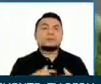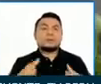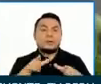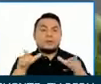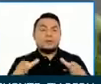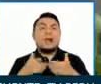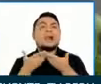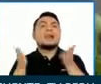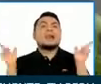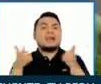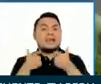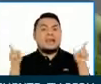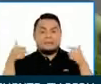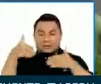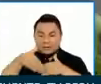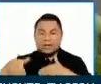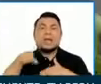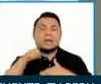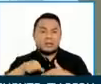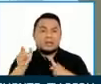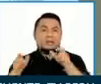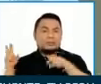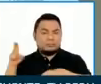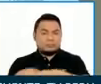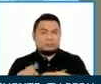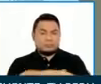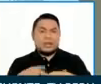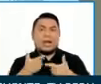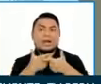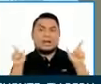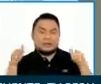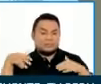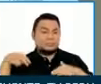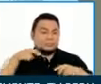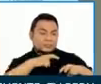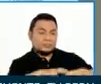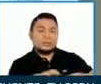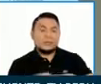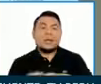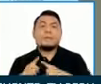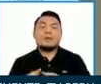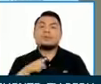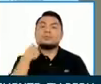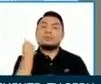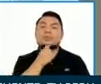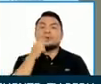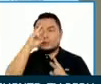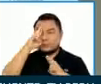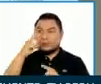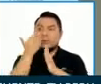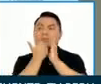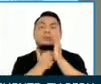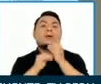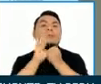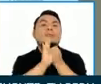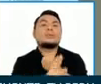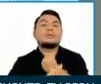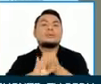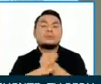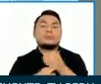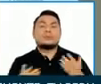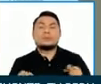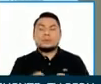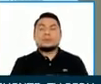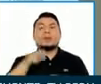aire libre, no tienen restricción de aforo, pero tienen todos que respetar los protocolos. La prohibición